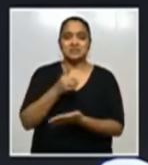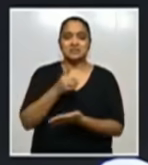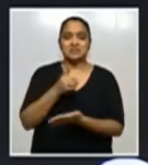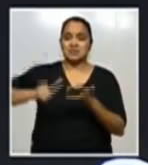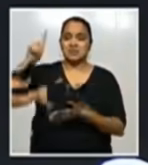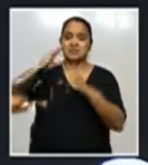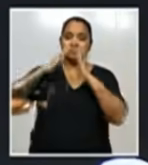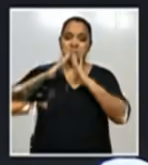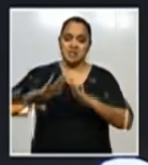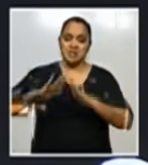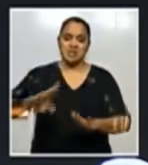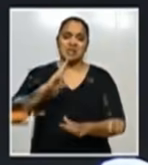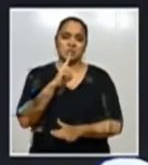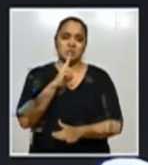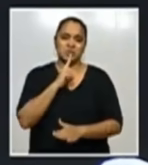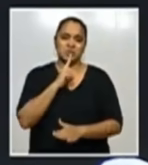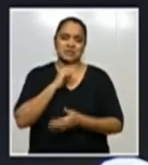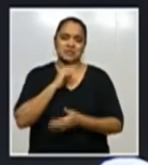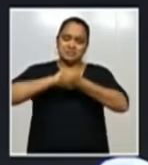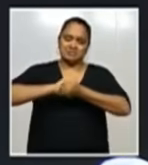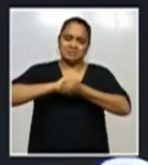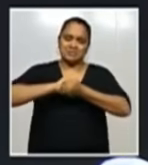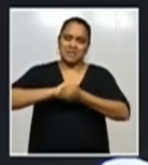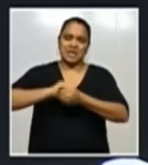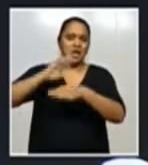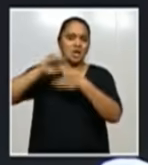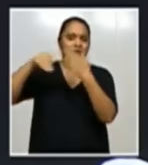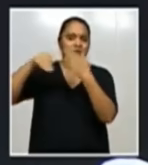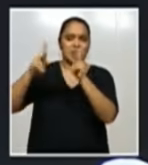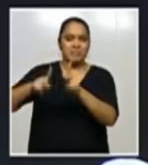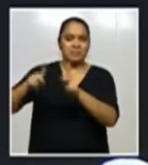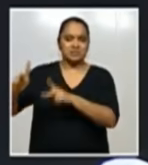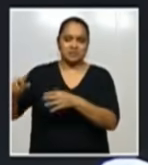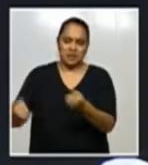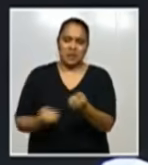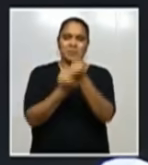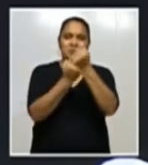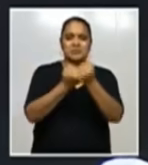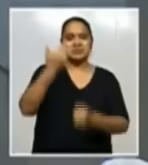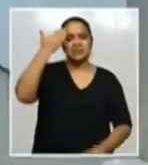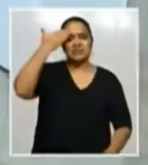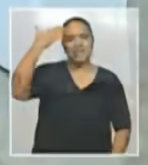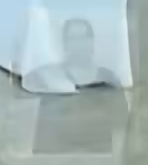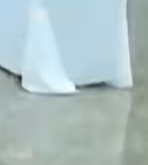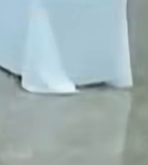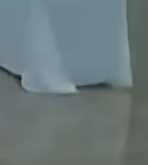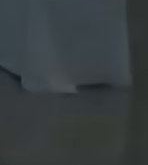mano de todos aquellos que están impulsando este esfuerzo extraordinario también. Saludos.